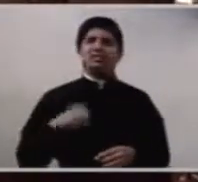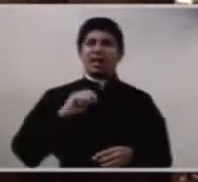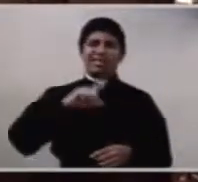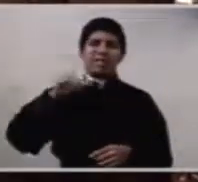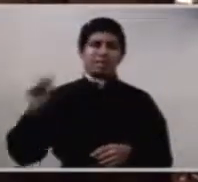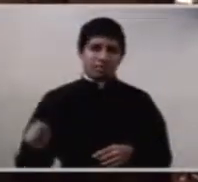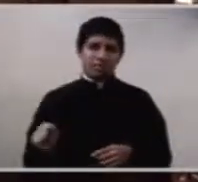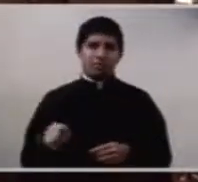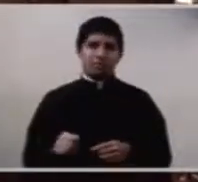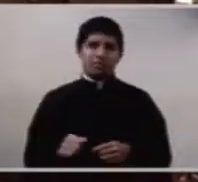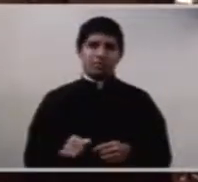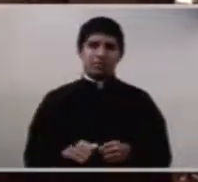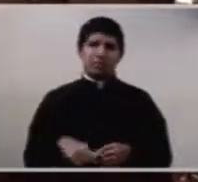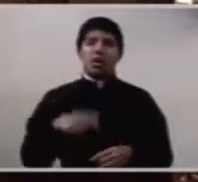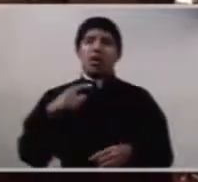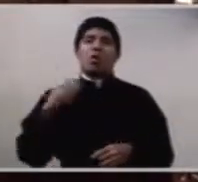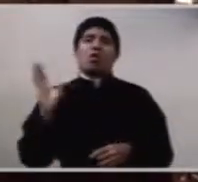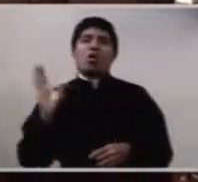perdonar mañana?